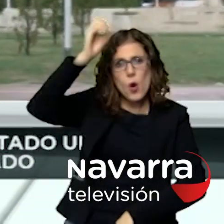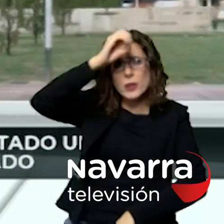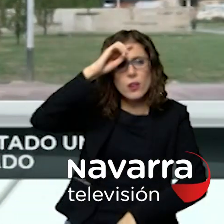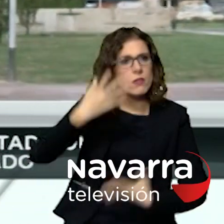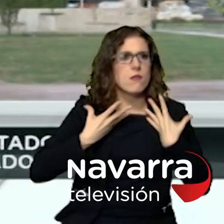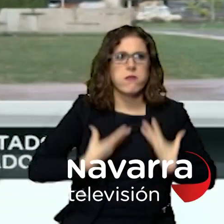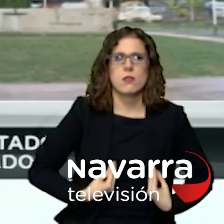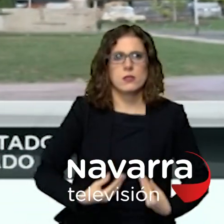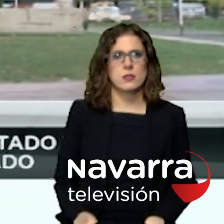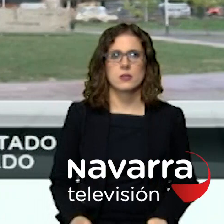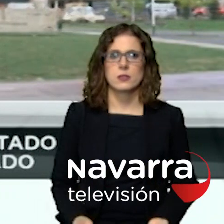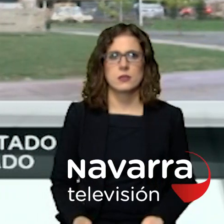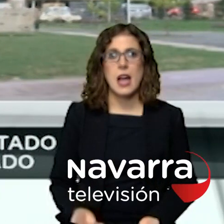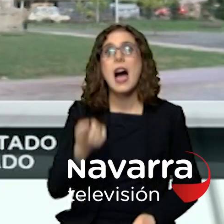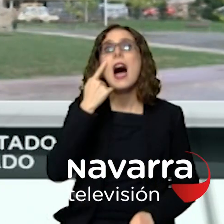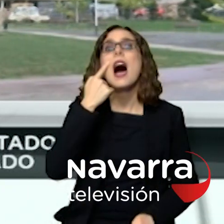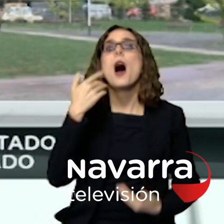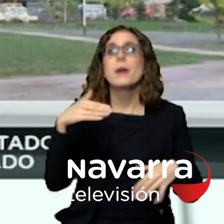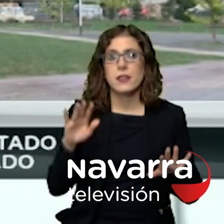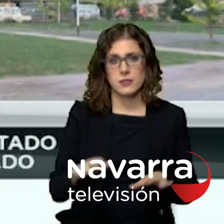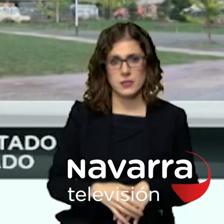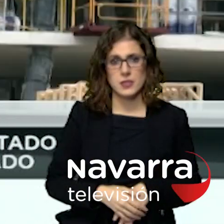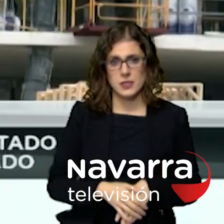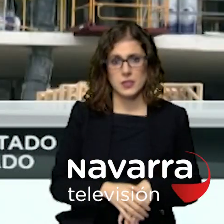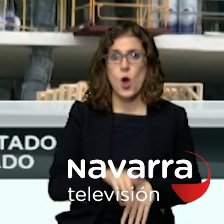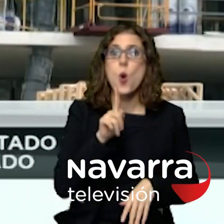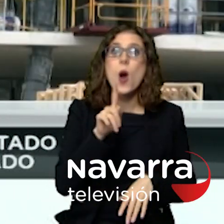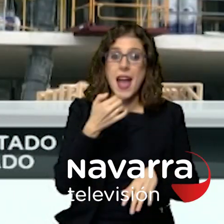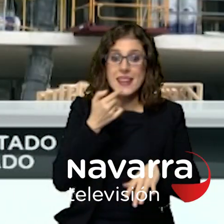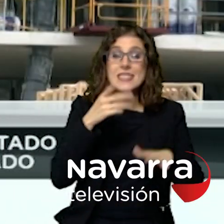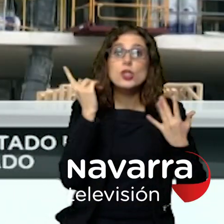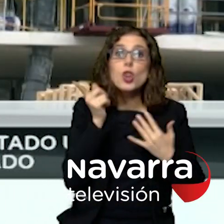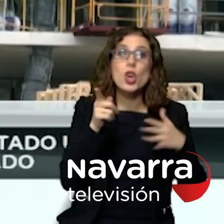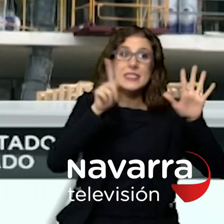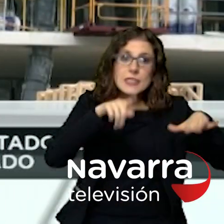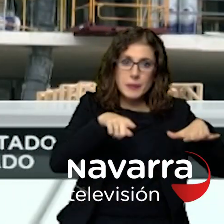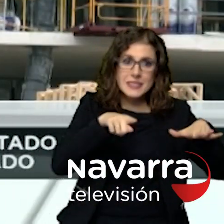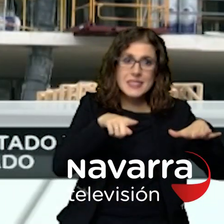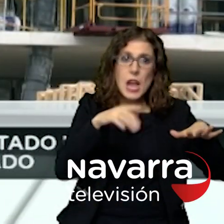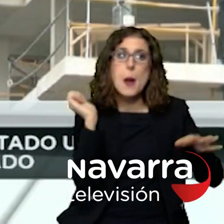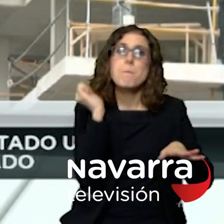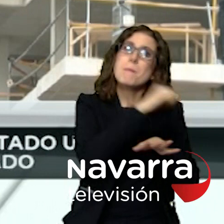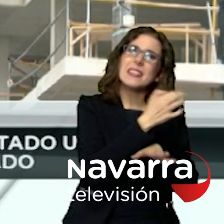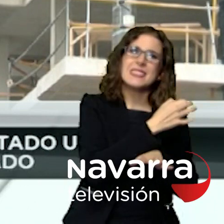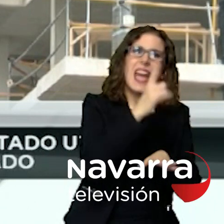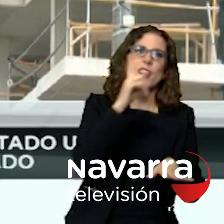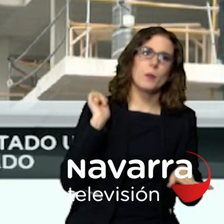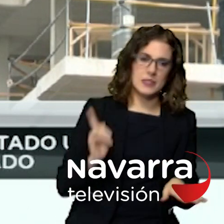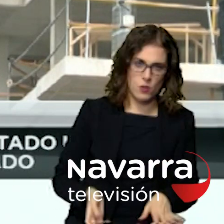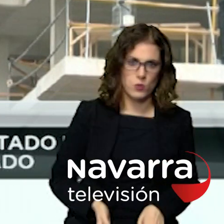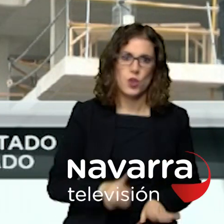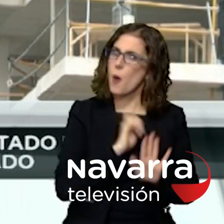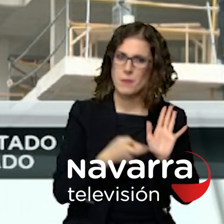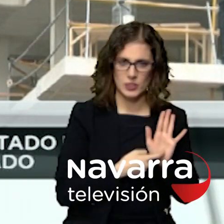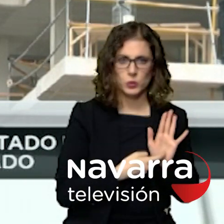segundo semestre del 2019, uno más que en todo el año 2018. Y nosotros ante esto hemos decidido poner pie en pared y hacer un acto de protesta